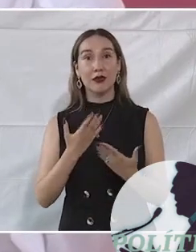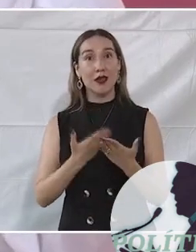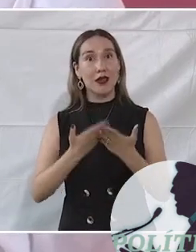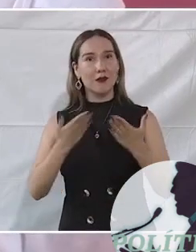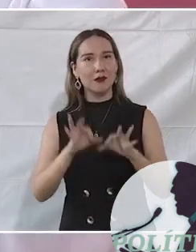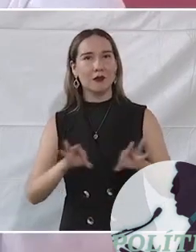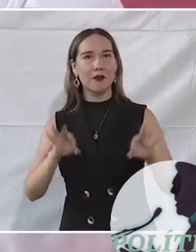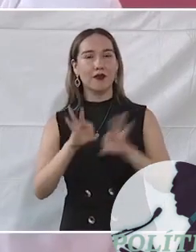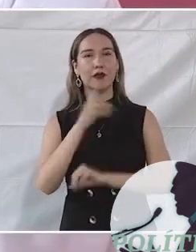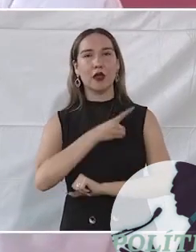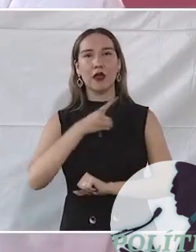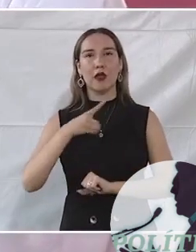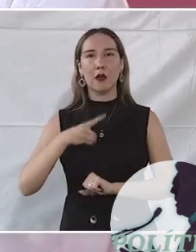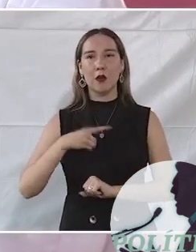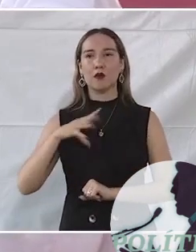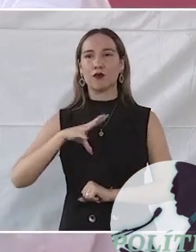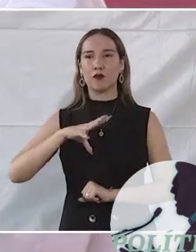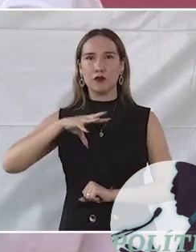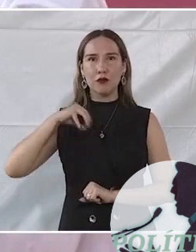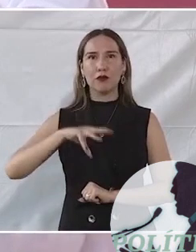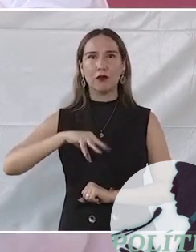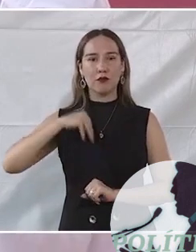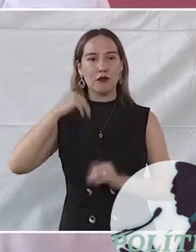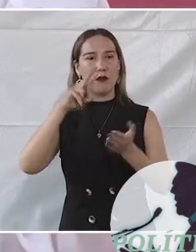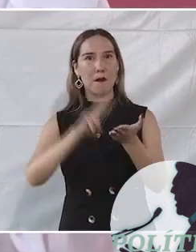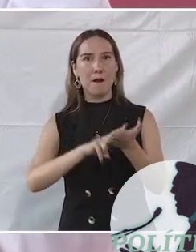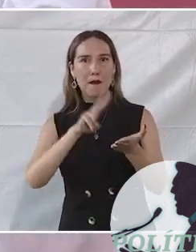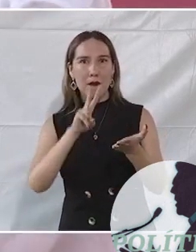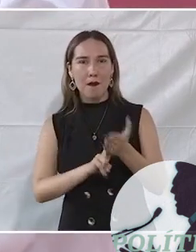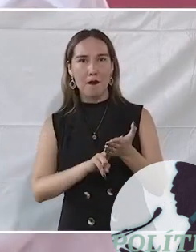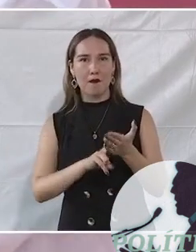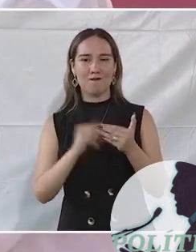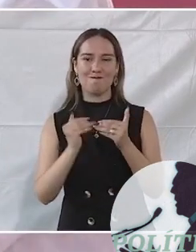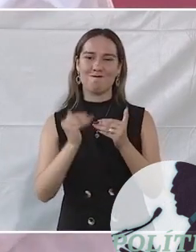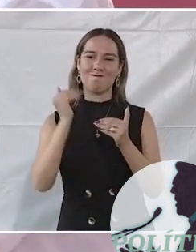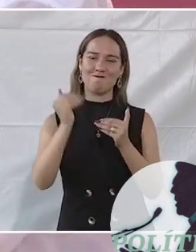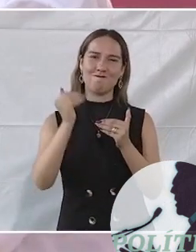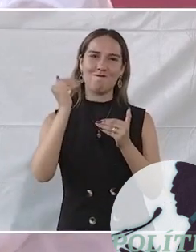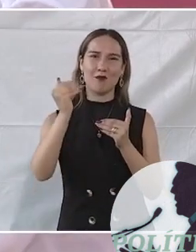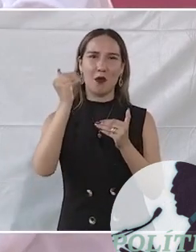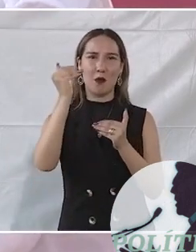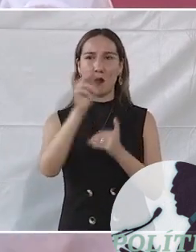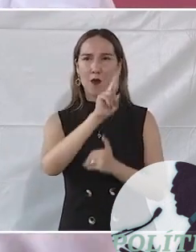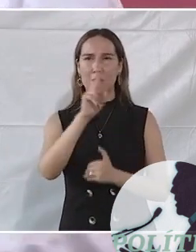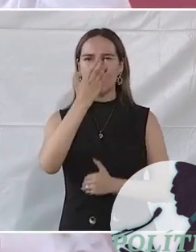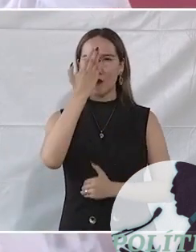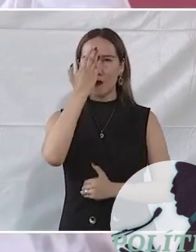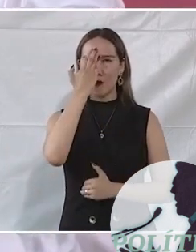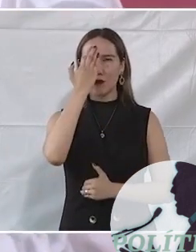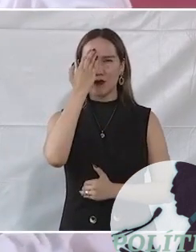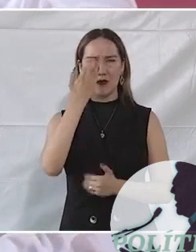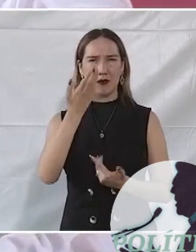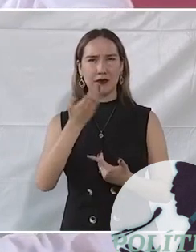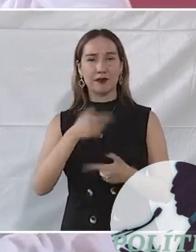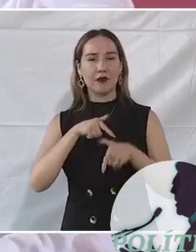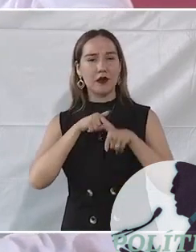fortalecer nuestros valores, no dejar de pensar en